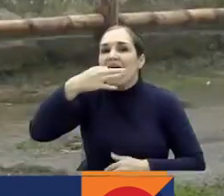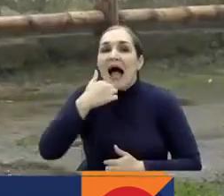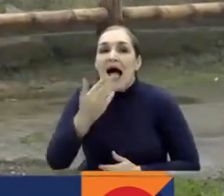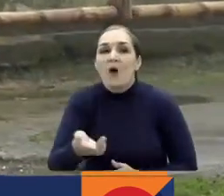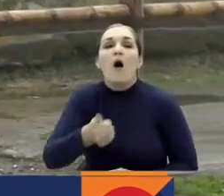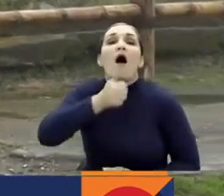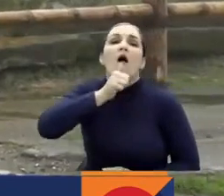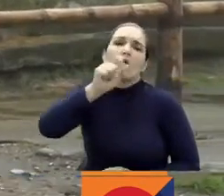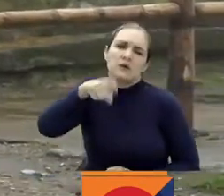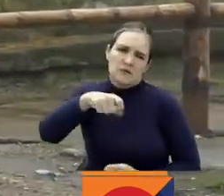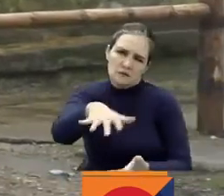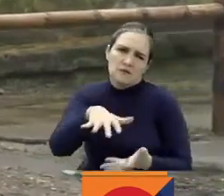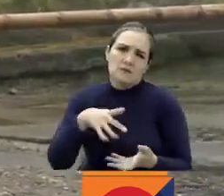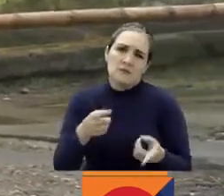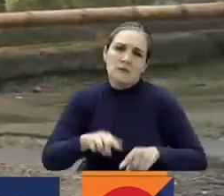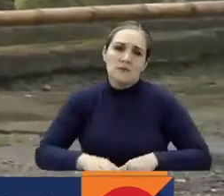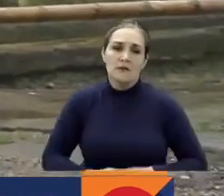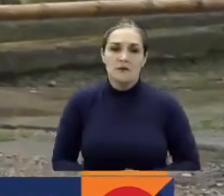agüita.